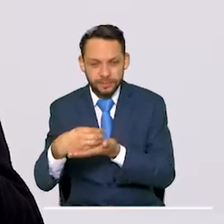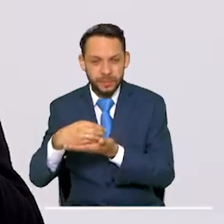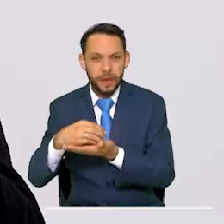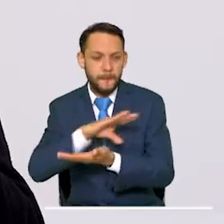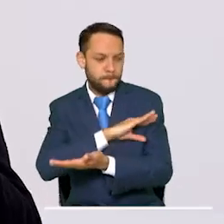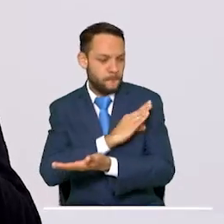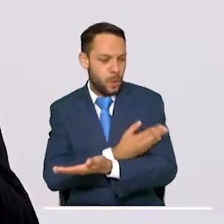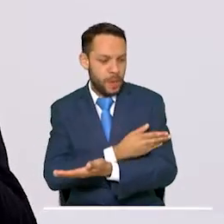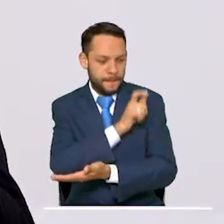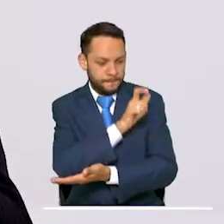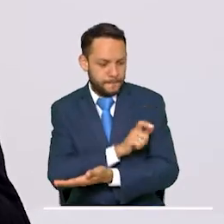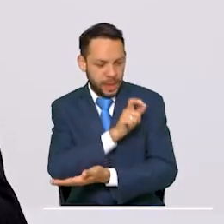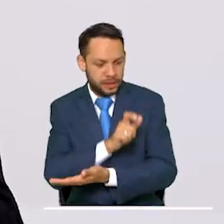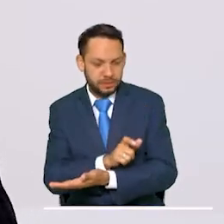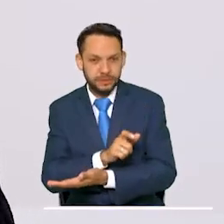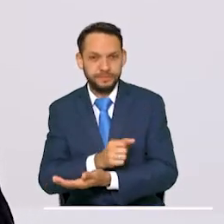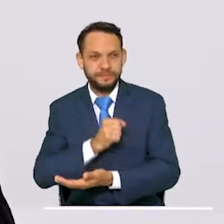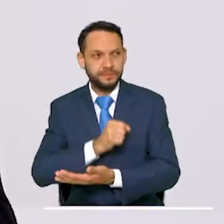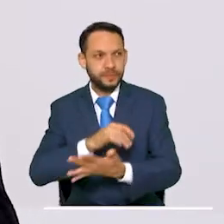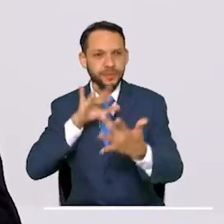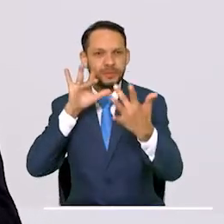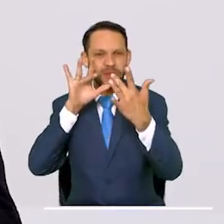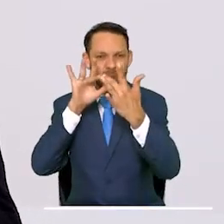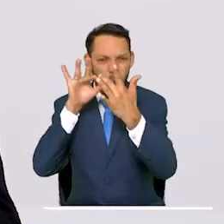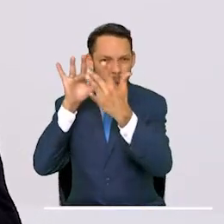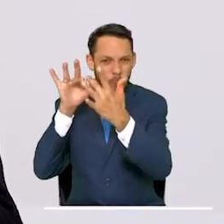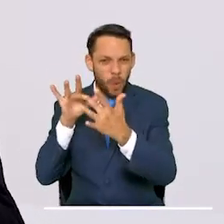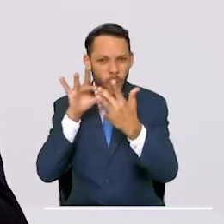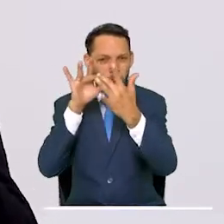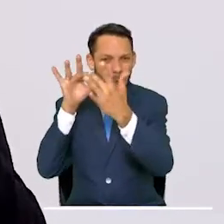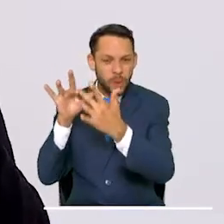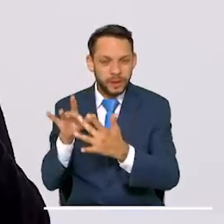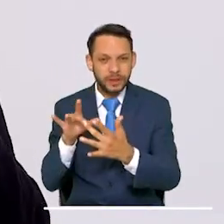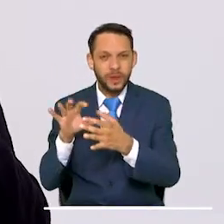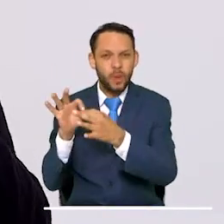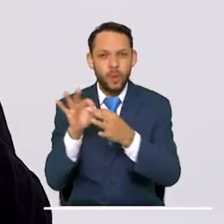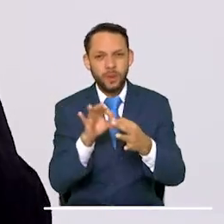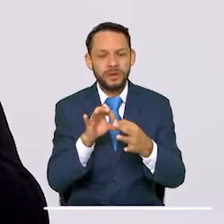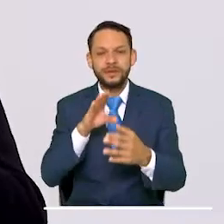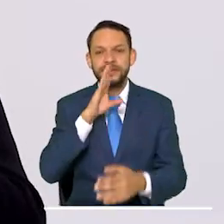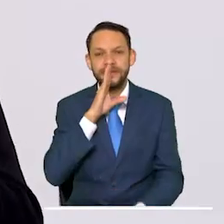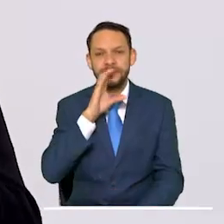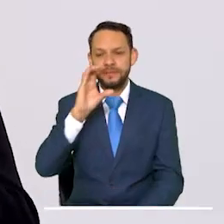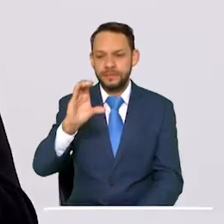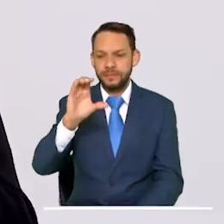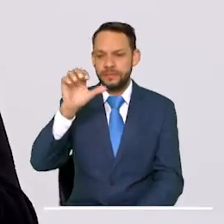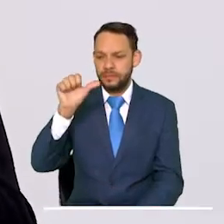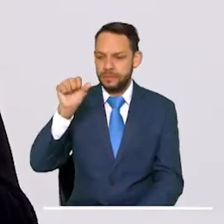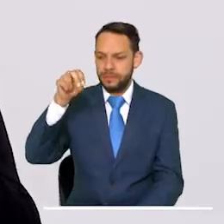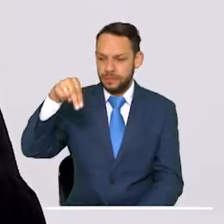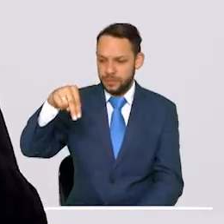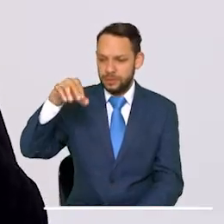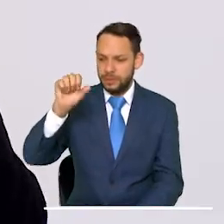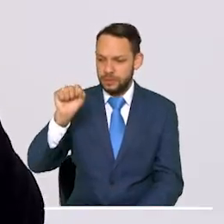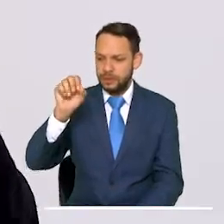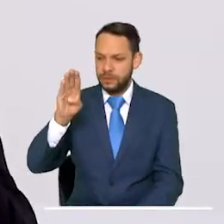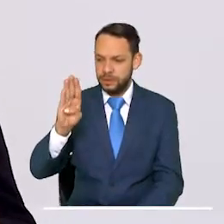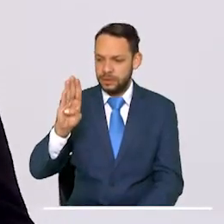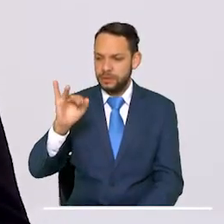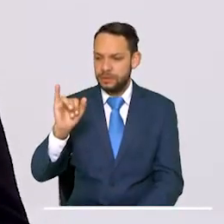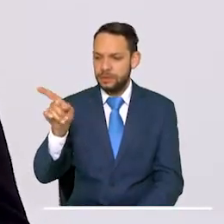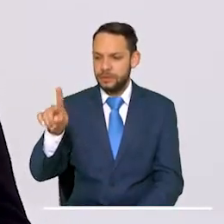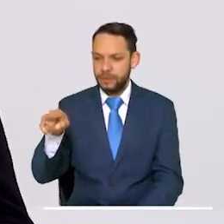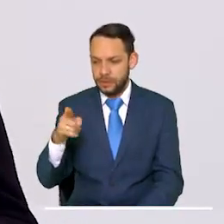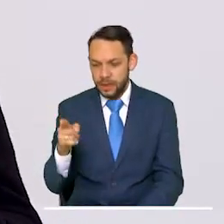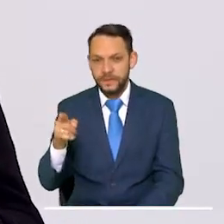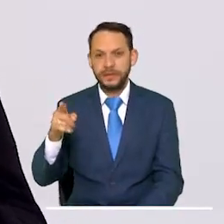nosotros de utilizar esas conexiones que genera el cannabinoide. Yo, por ejemplo, soy partidario, y mucho de mi consulta